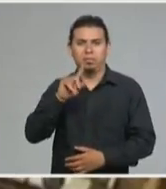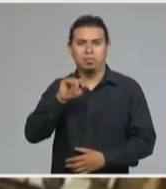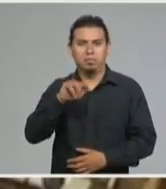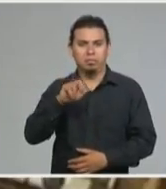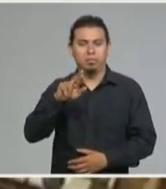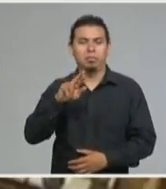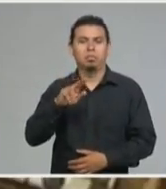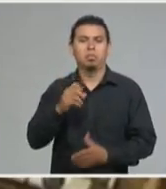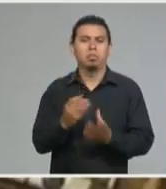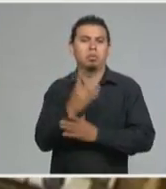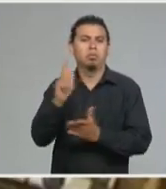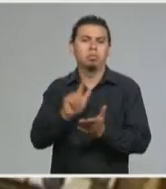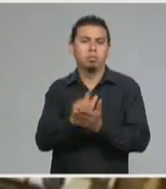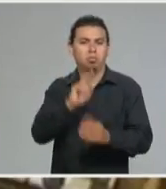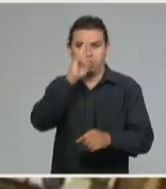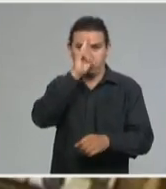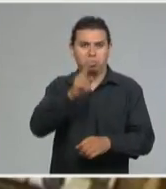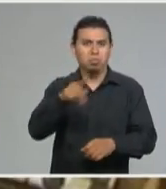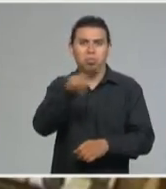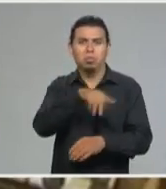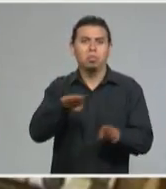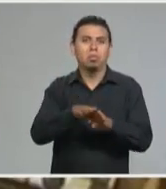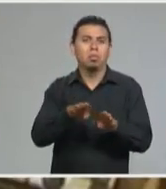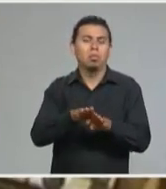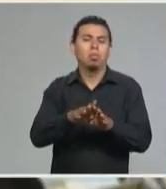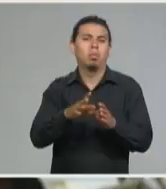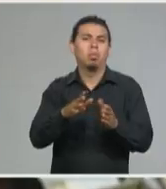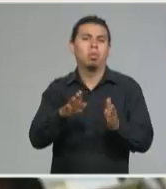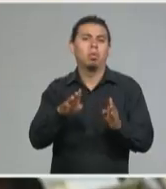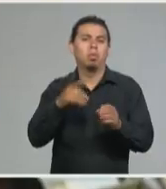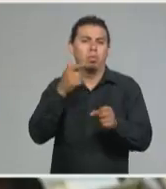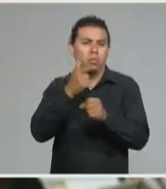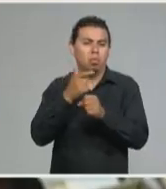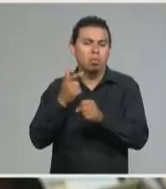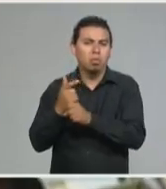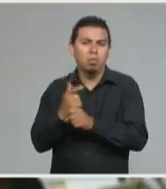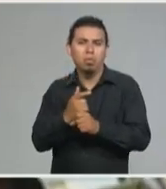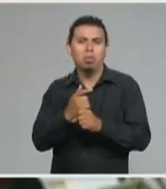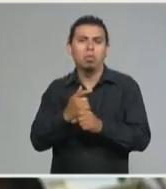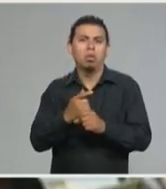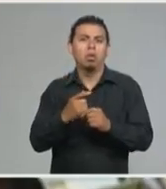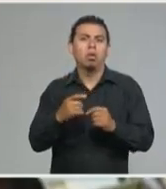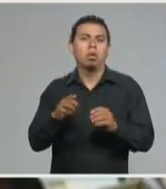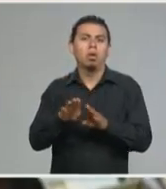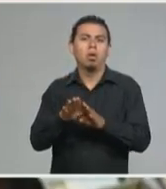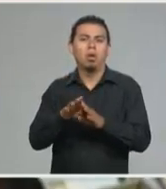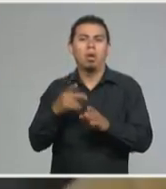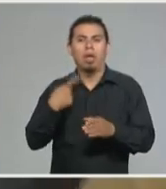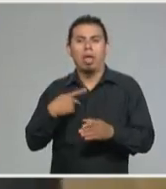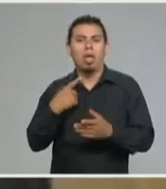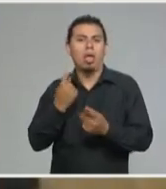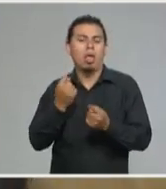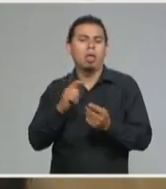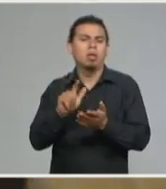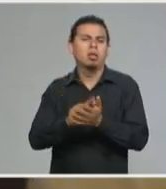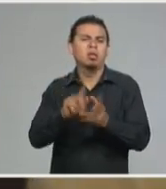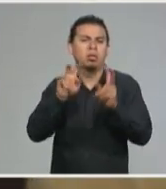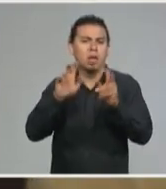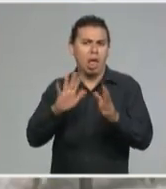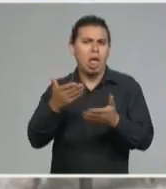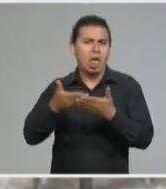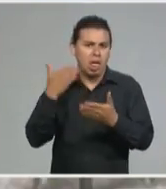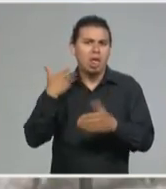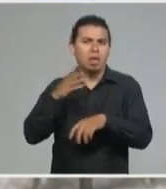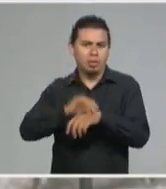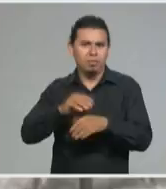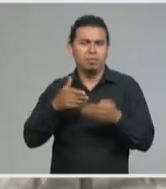promulgó una ley que prohíbe una tecnología que proporciona acceso a sitios web no permitidos en Rusia. La ley, que ya había sido aprobada